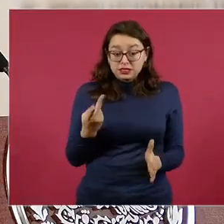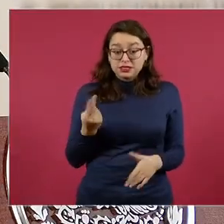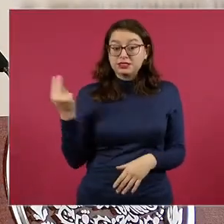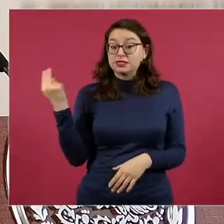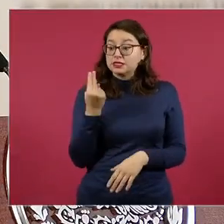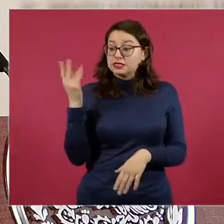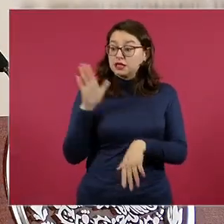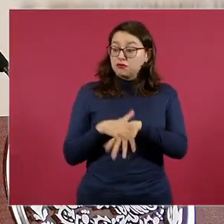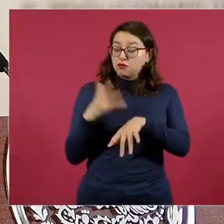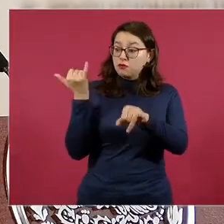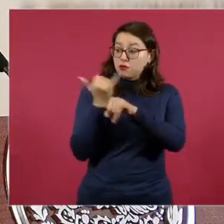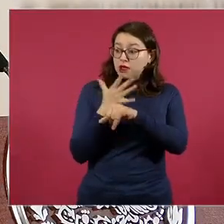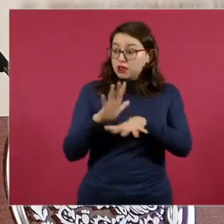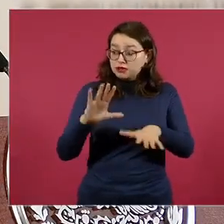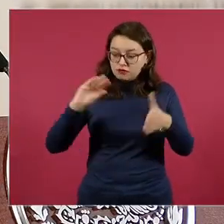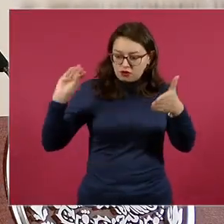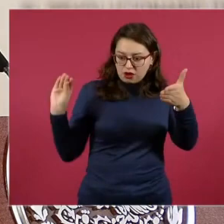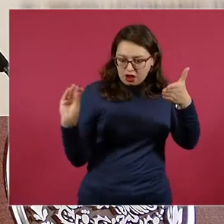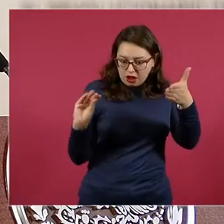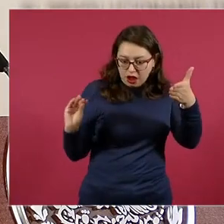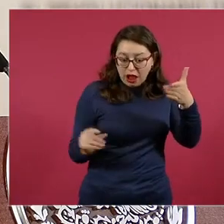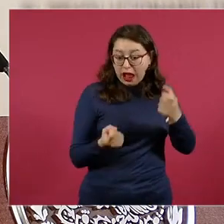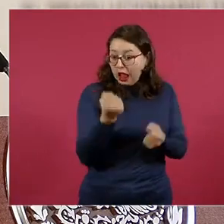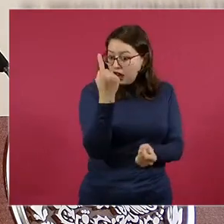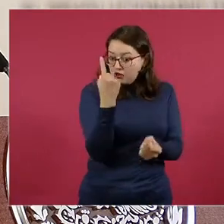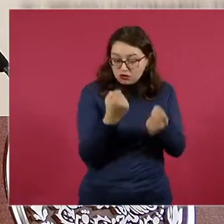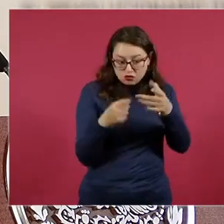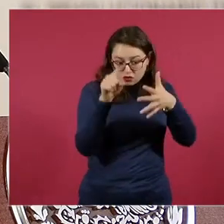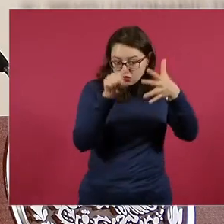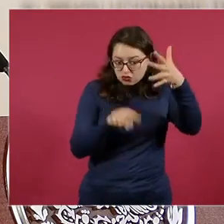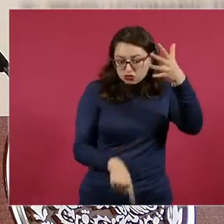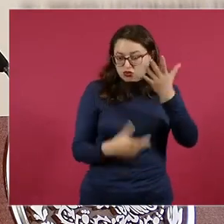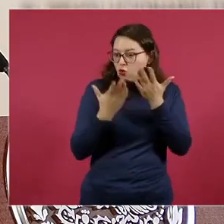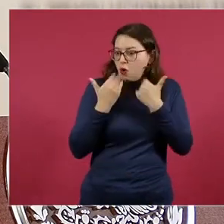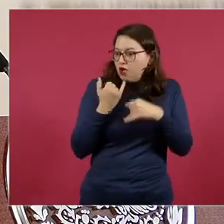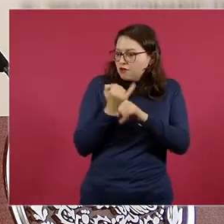necesitamos más información para poder buscar.